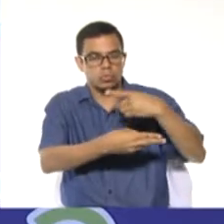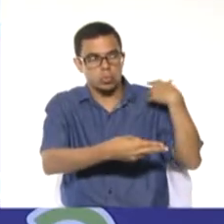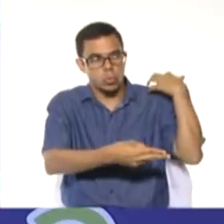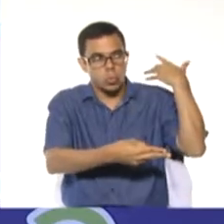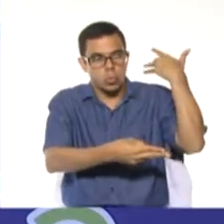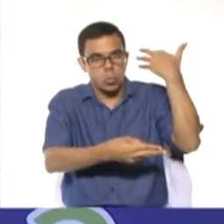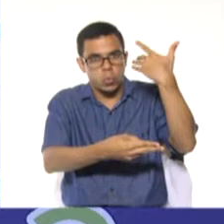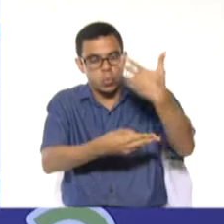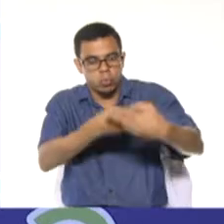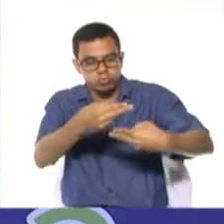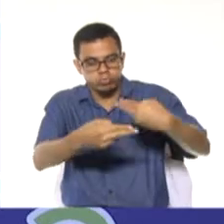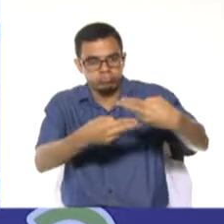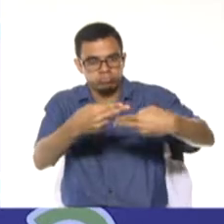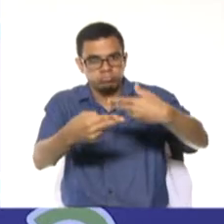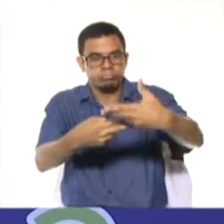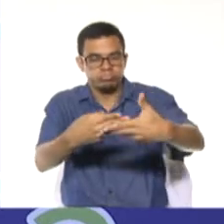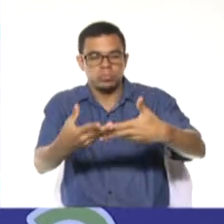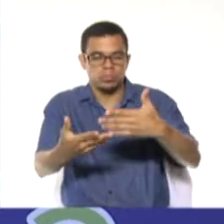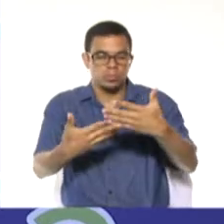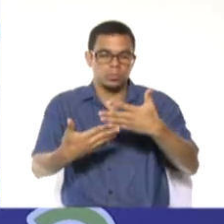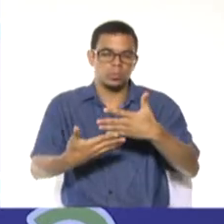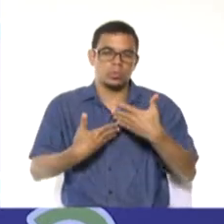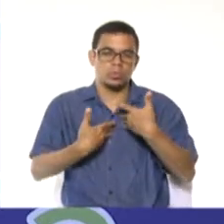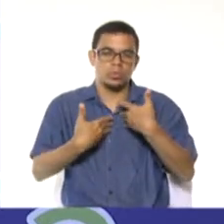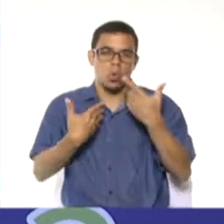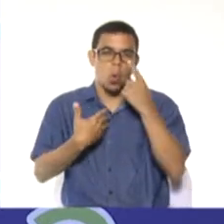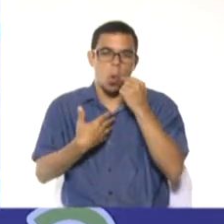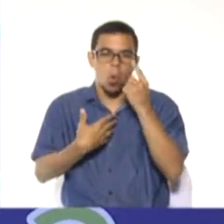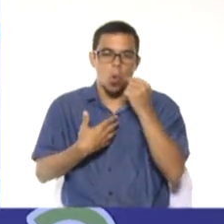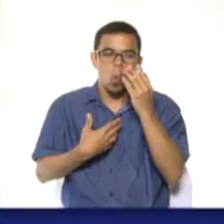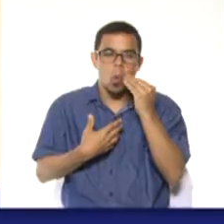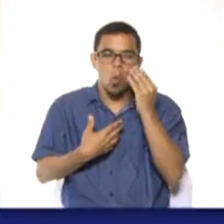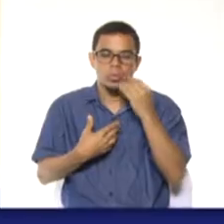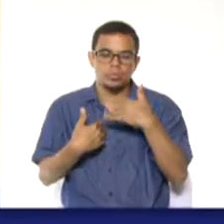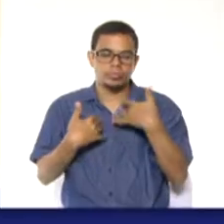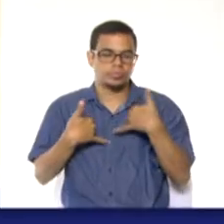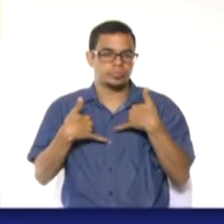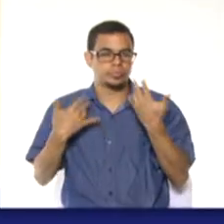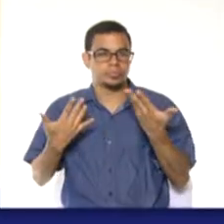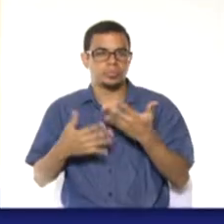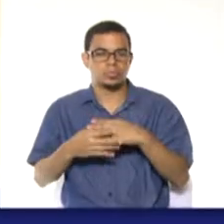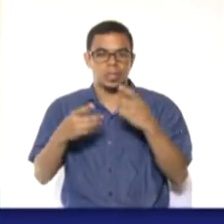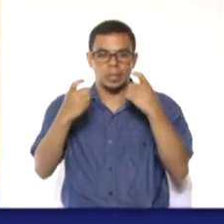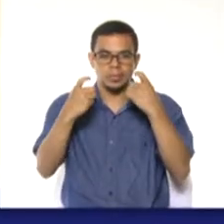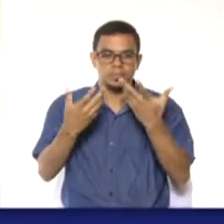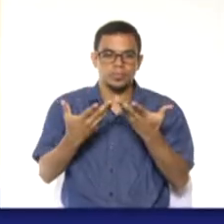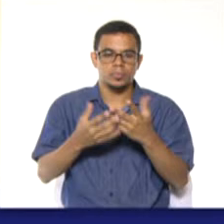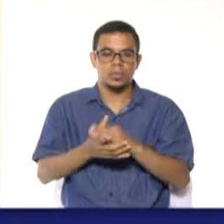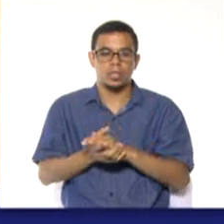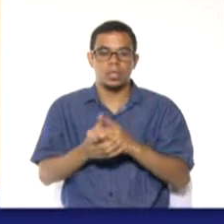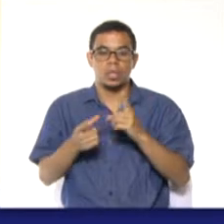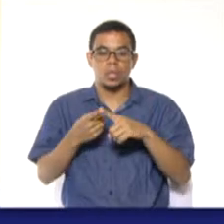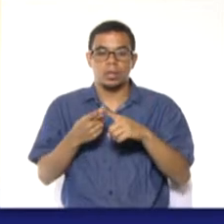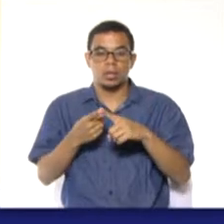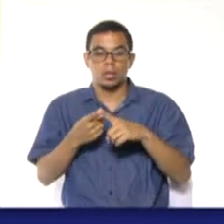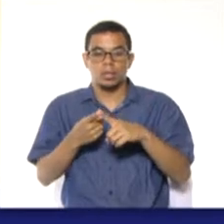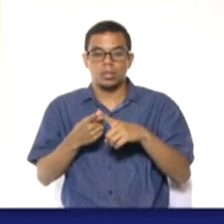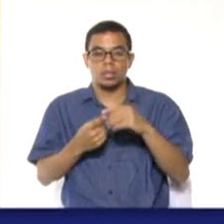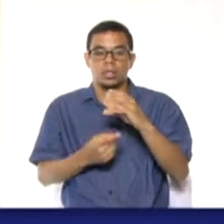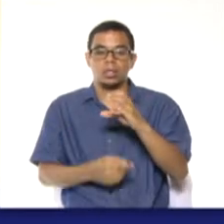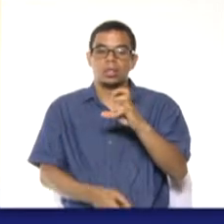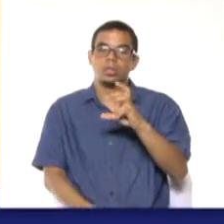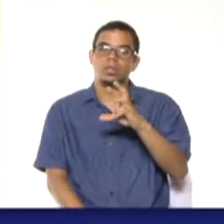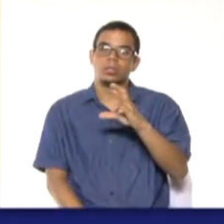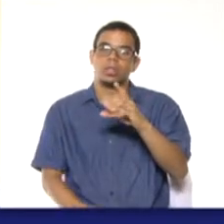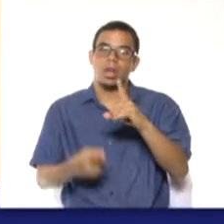generación. La primera de las teorías que nosotros vamos a tratar, como lo podemos ver en la lámina, se refiere a la teoría creacionista. Ustedes